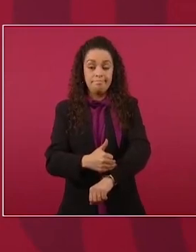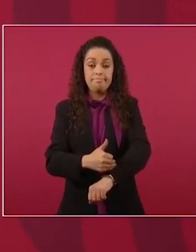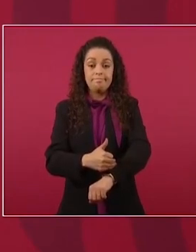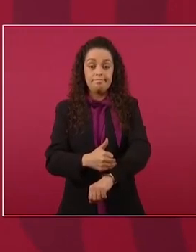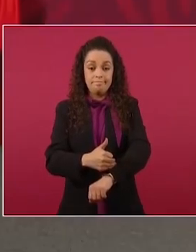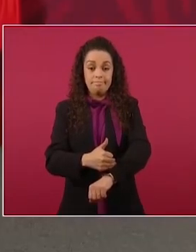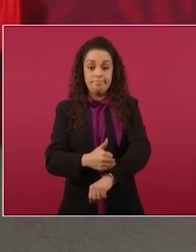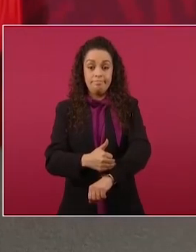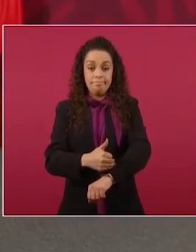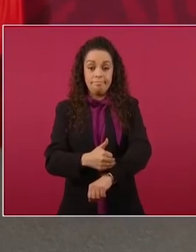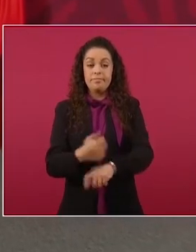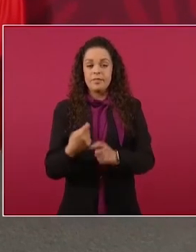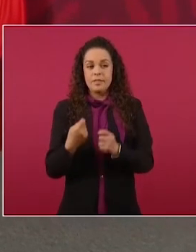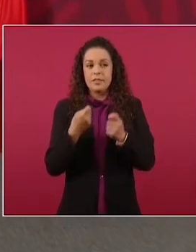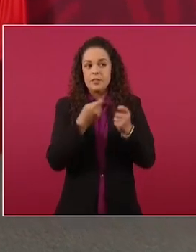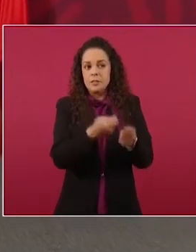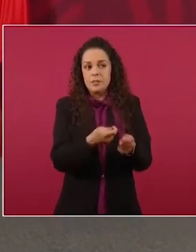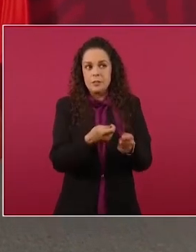cuando menos